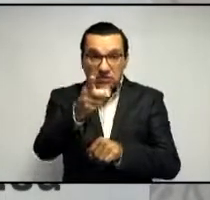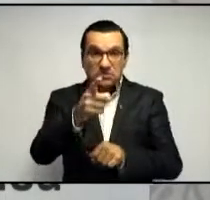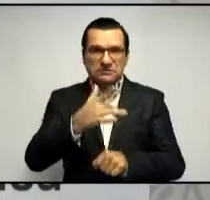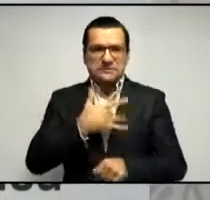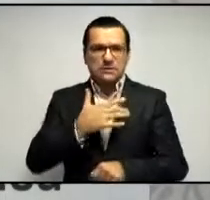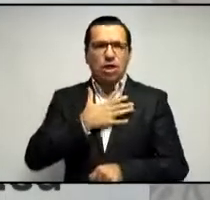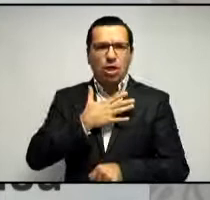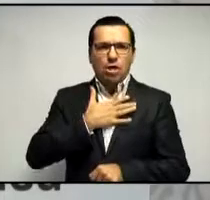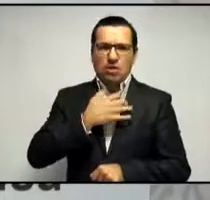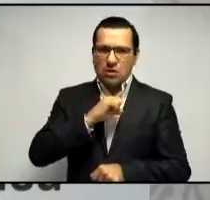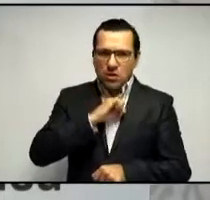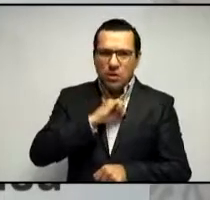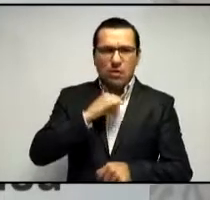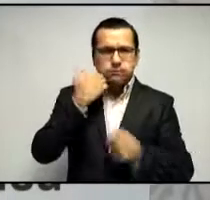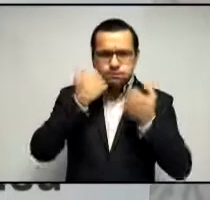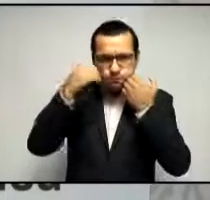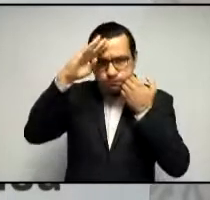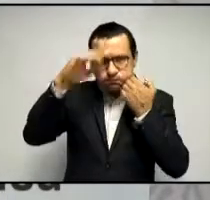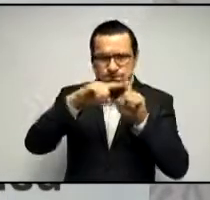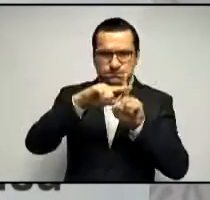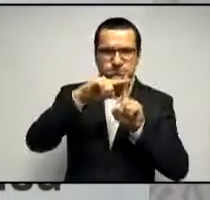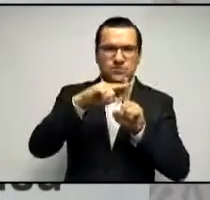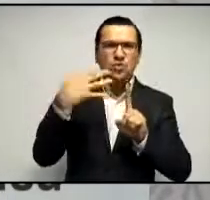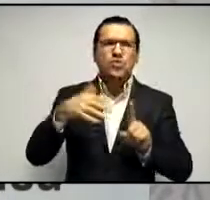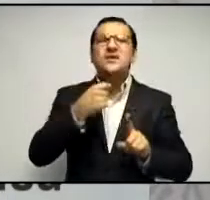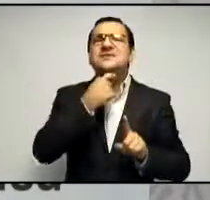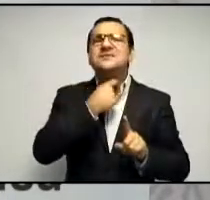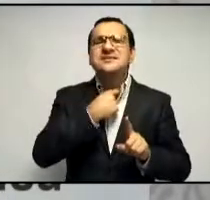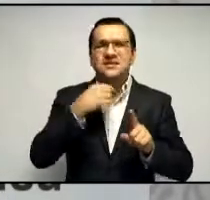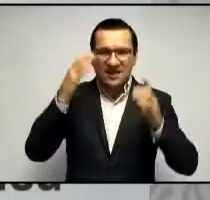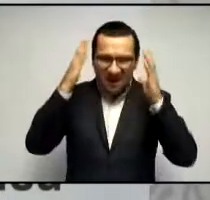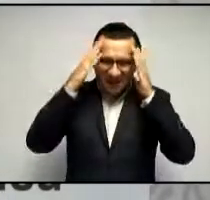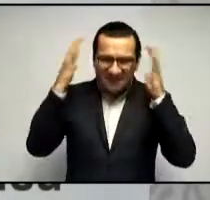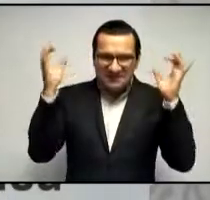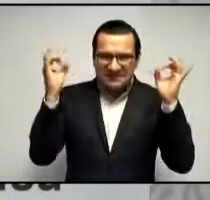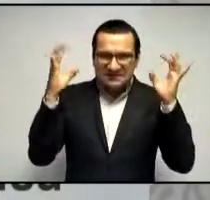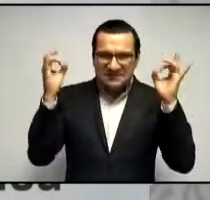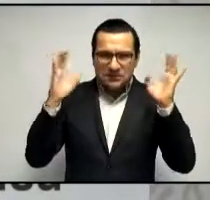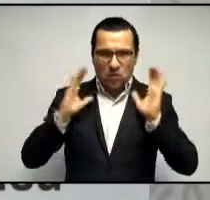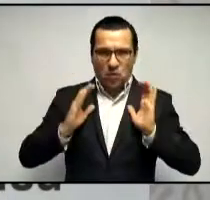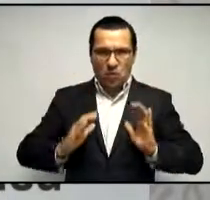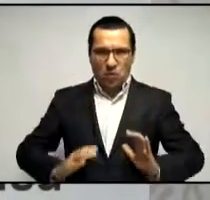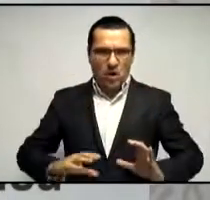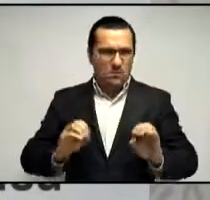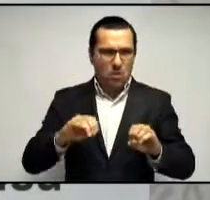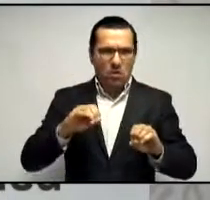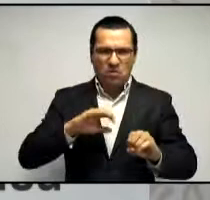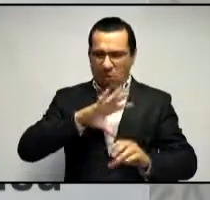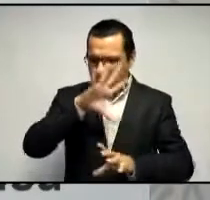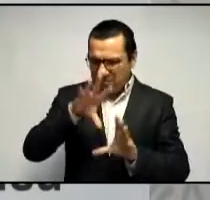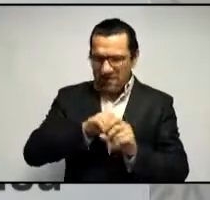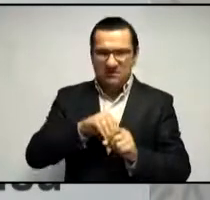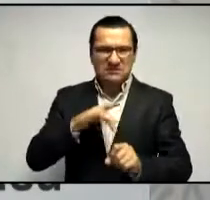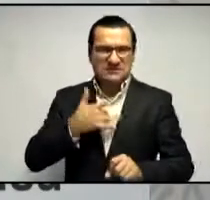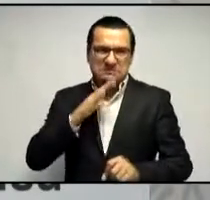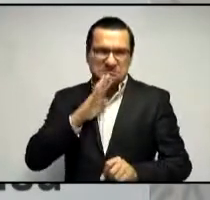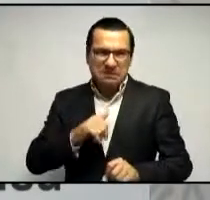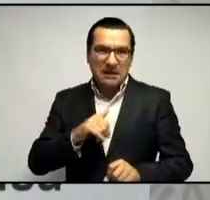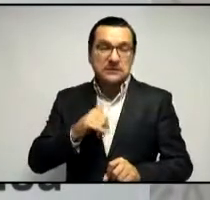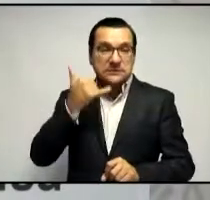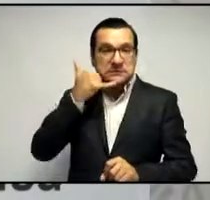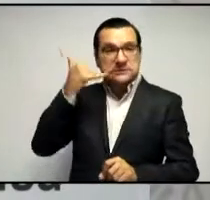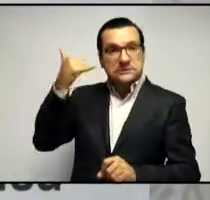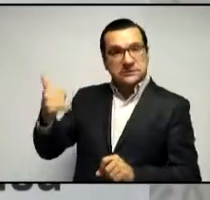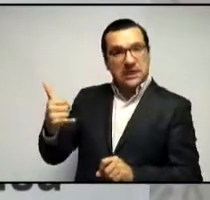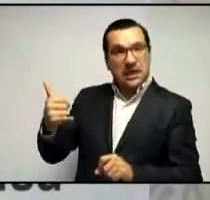fiebre dolor de garganta de cabeza cuerpo o malestar en general llame a la